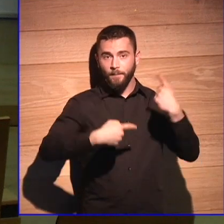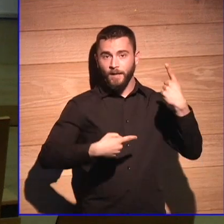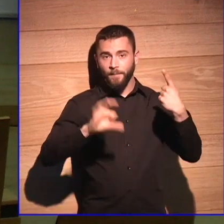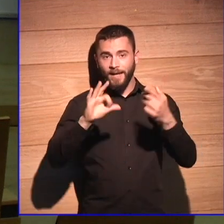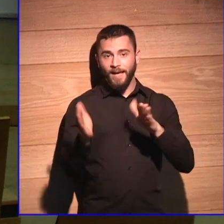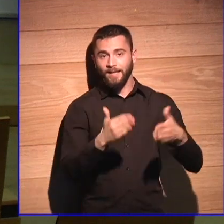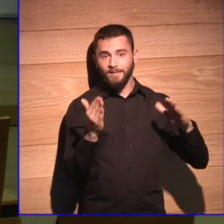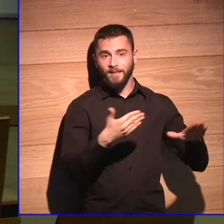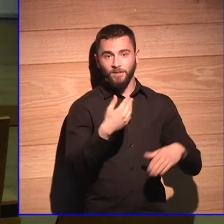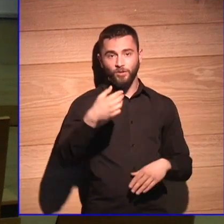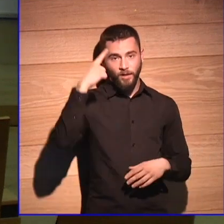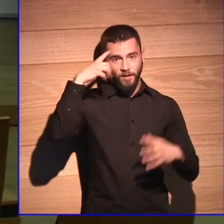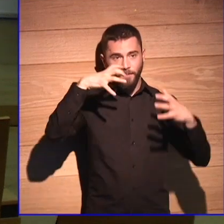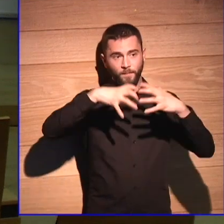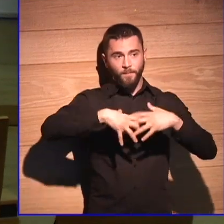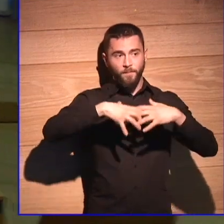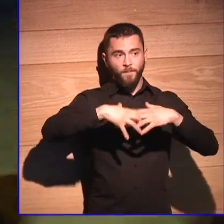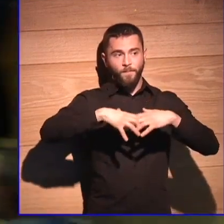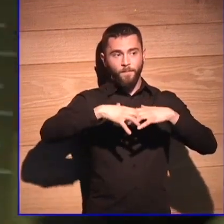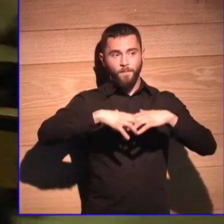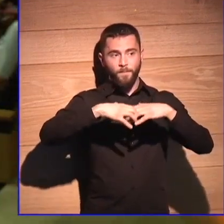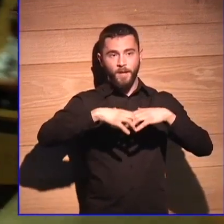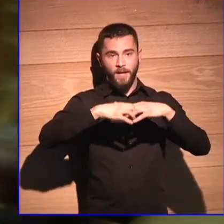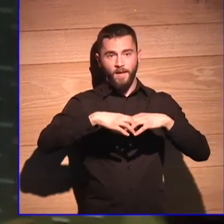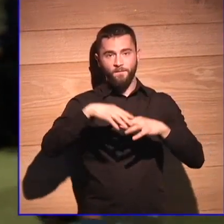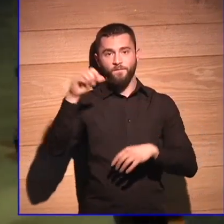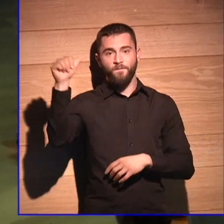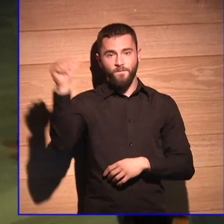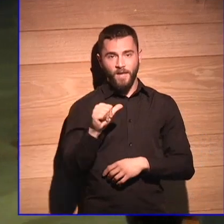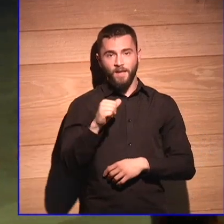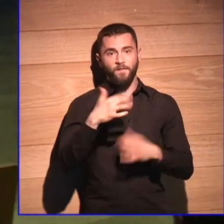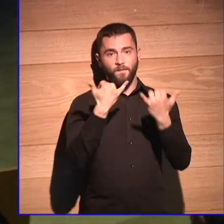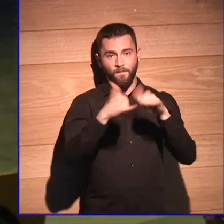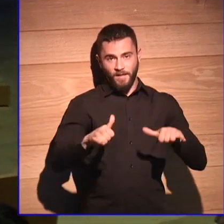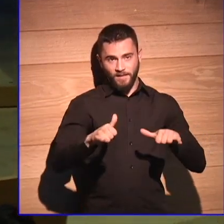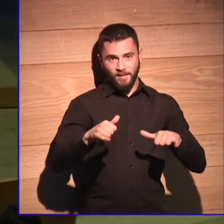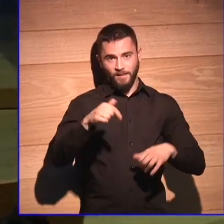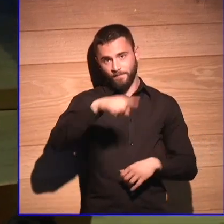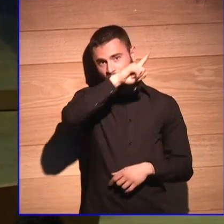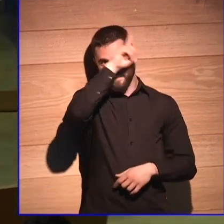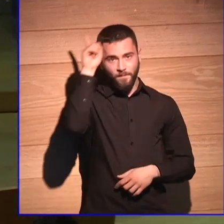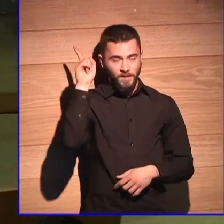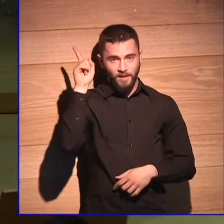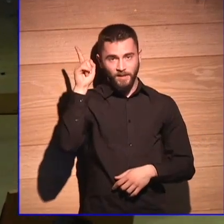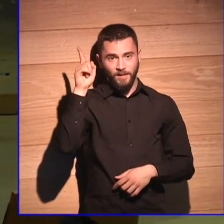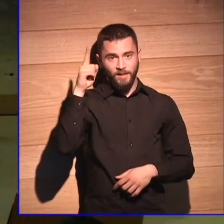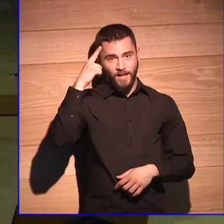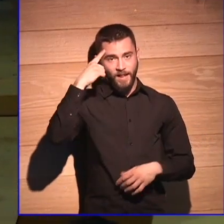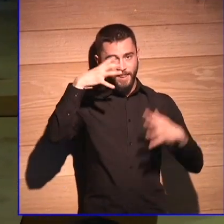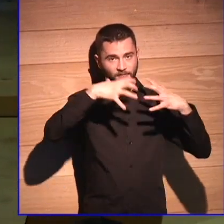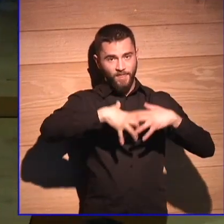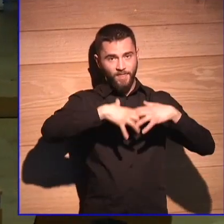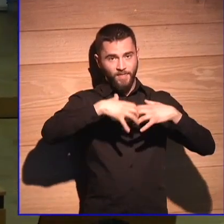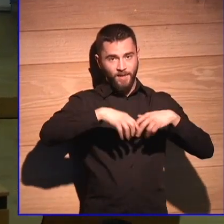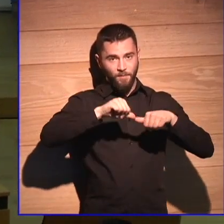sesión del Brainfield Festival en Madrid, en el cual hemos partido del cerebro